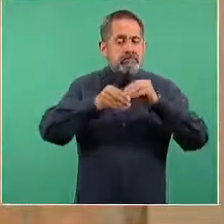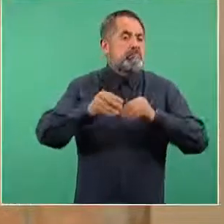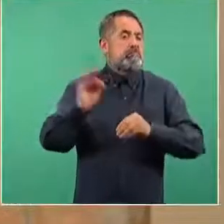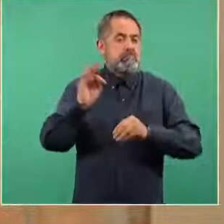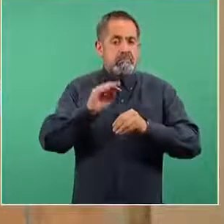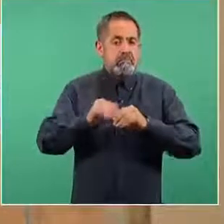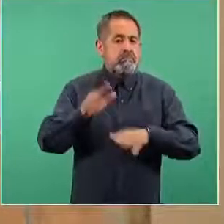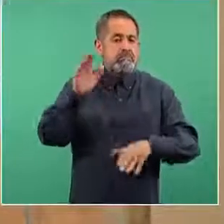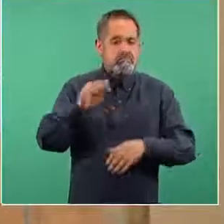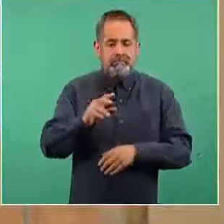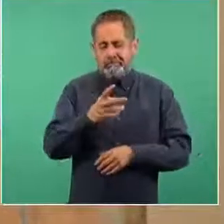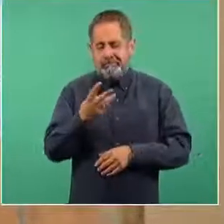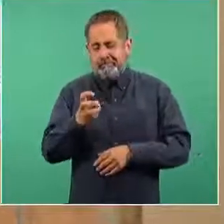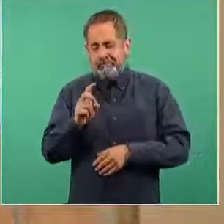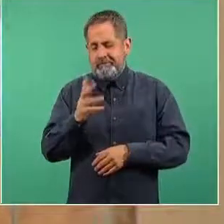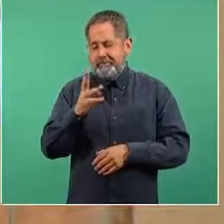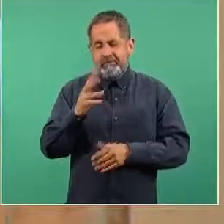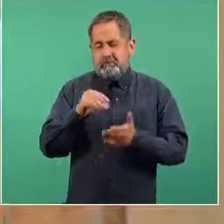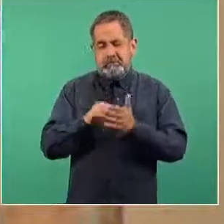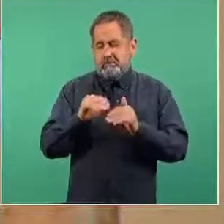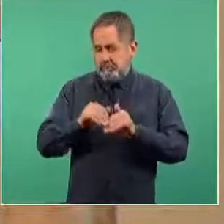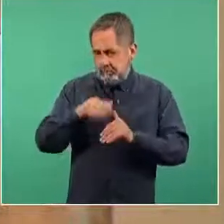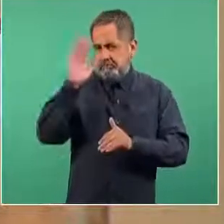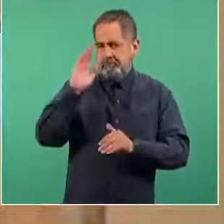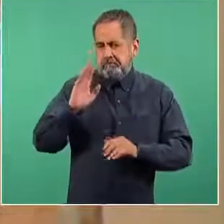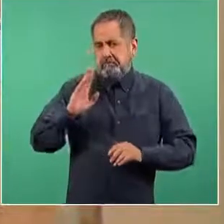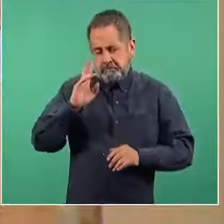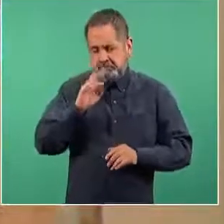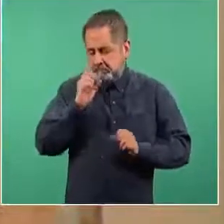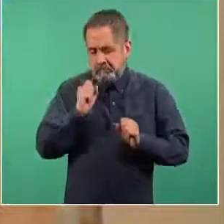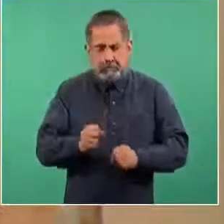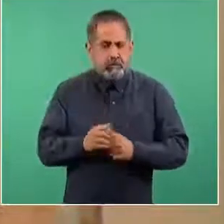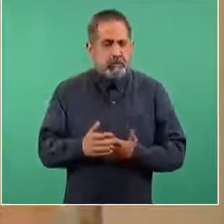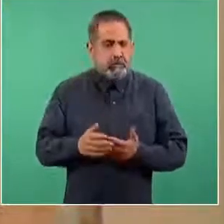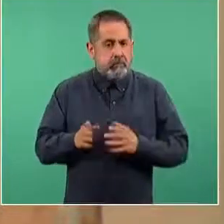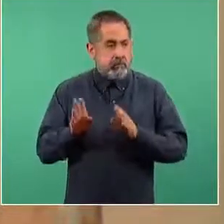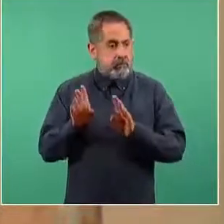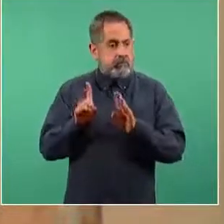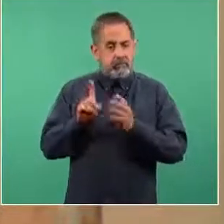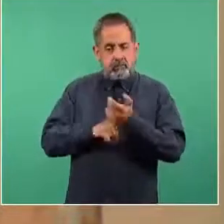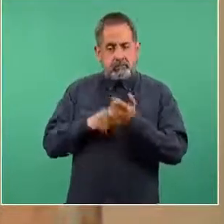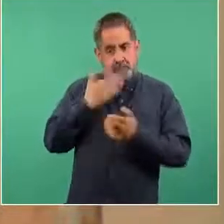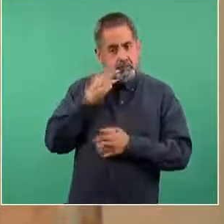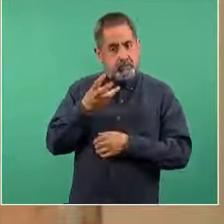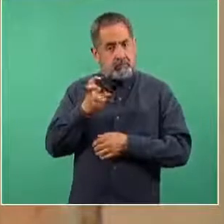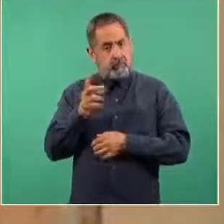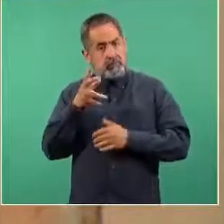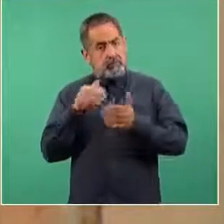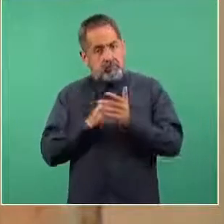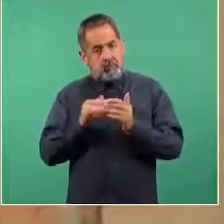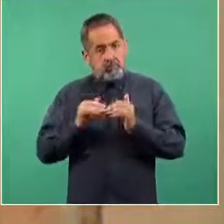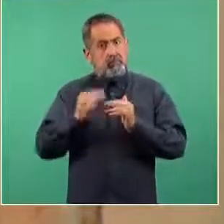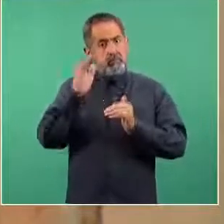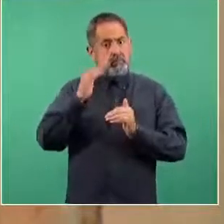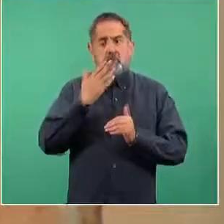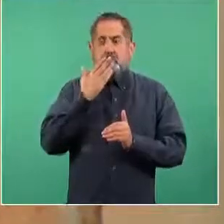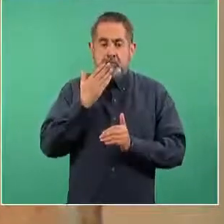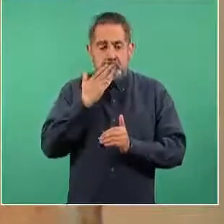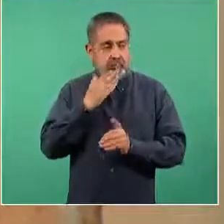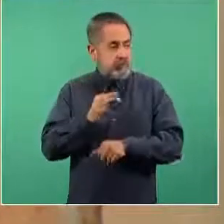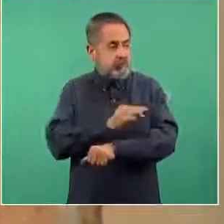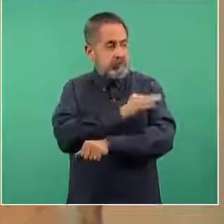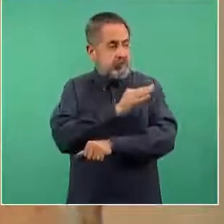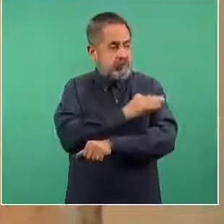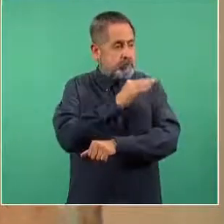estos 334.000, que ya de por sí es un número que se coloca entre los niveles más altos de días que se